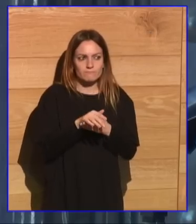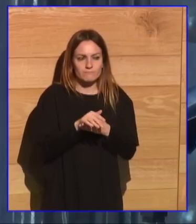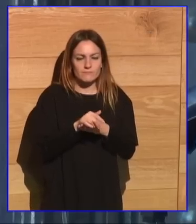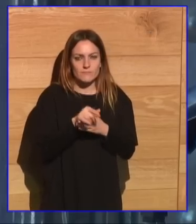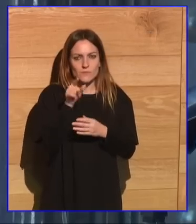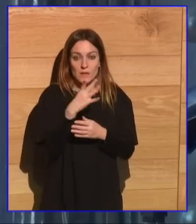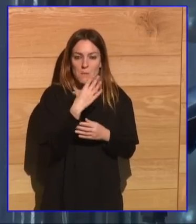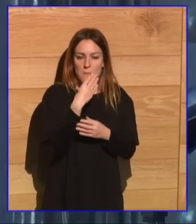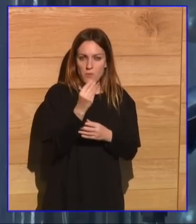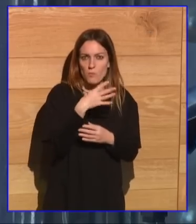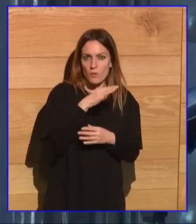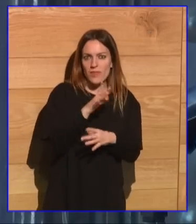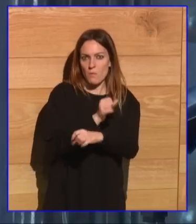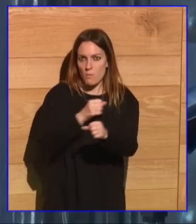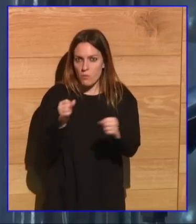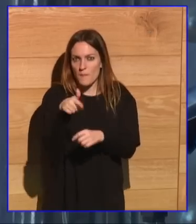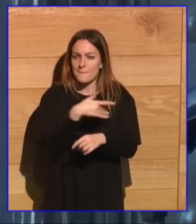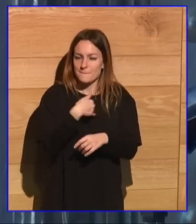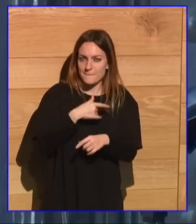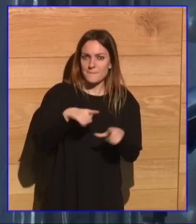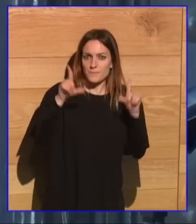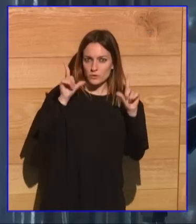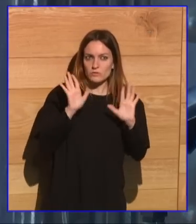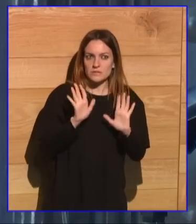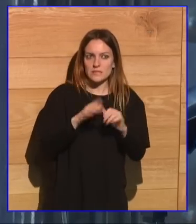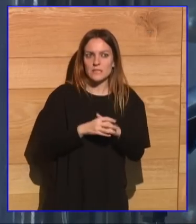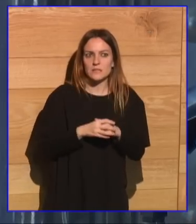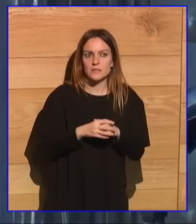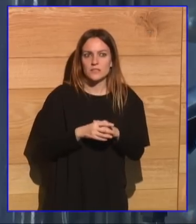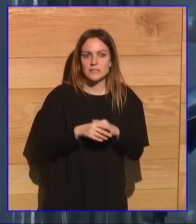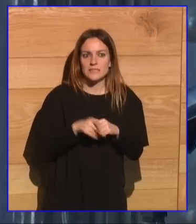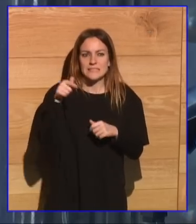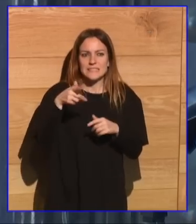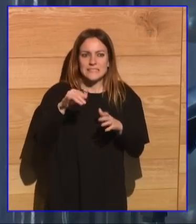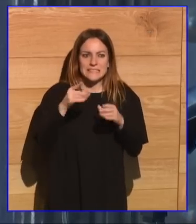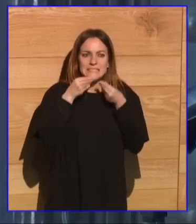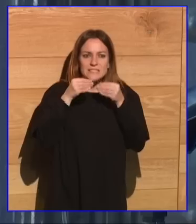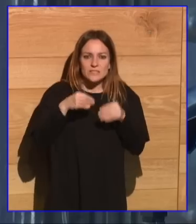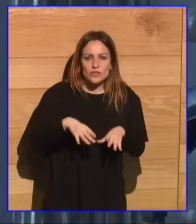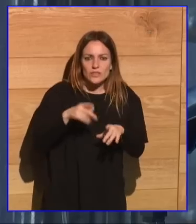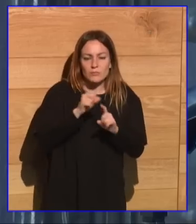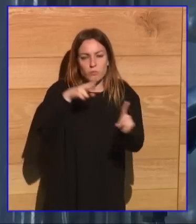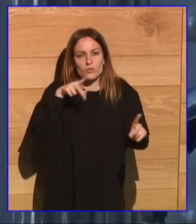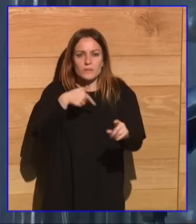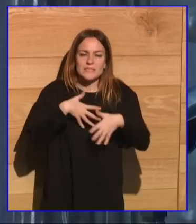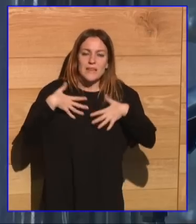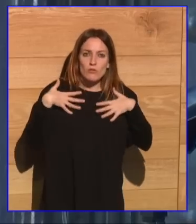a entender o empatizar a los protagonistas, la aproximación a la historia desde un punto de vista